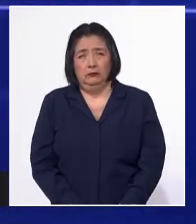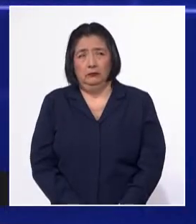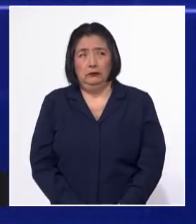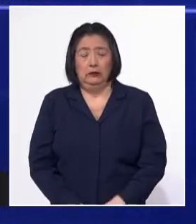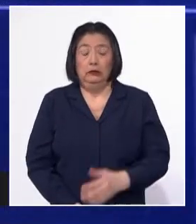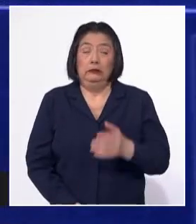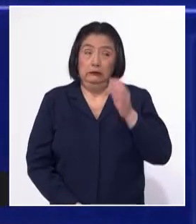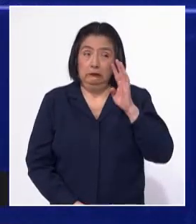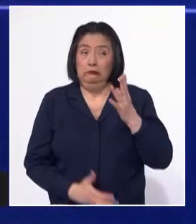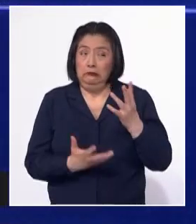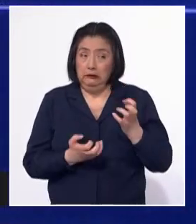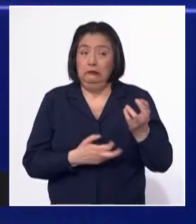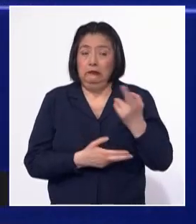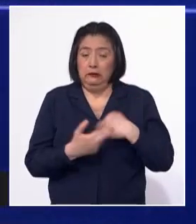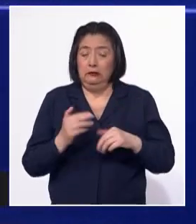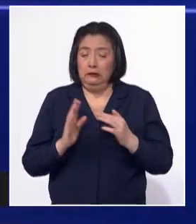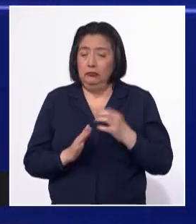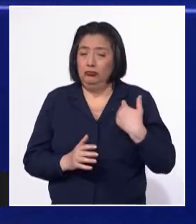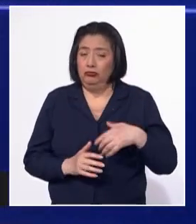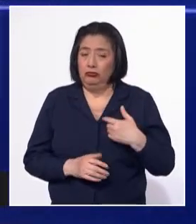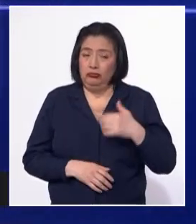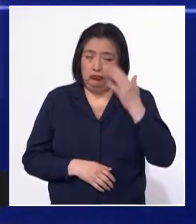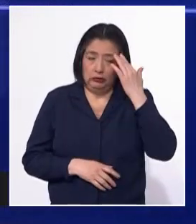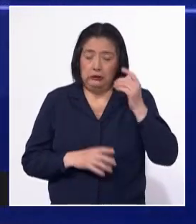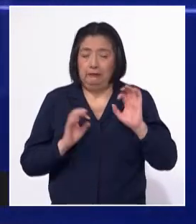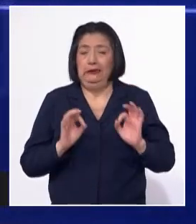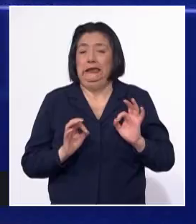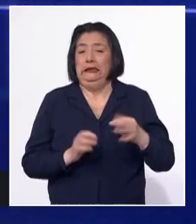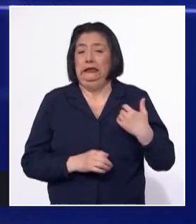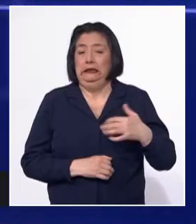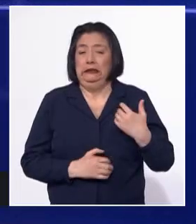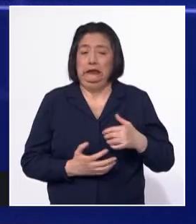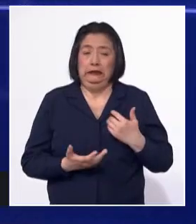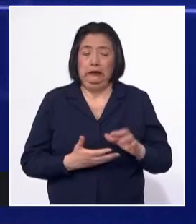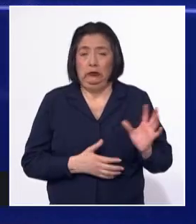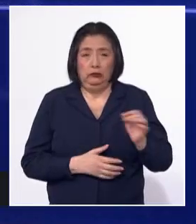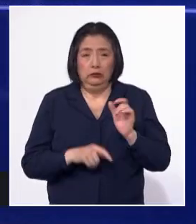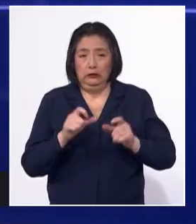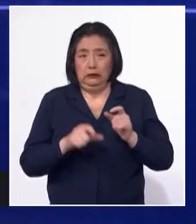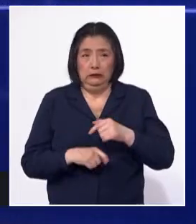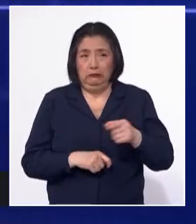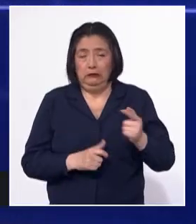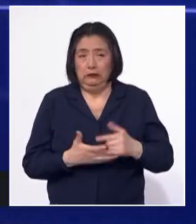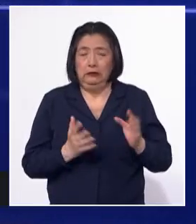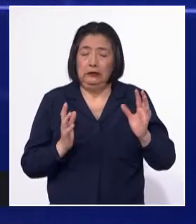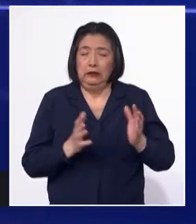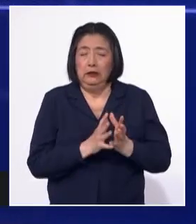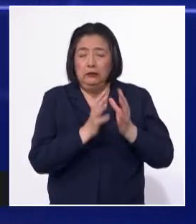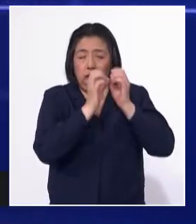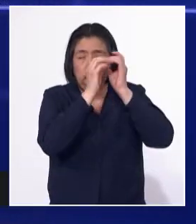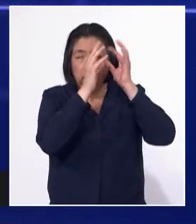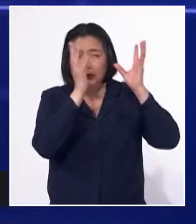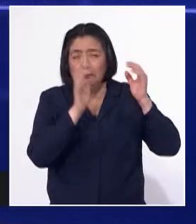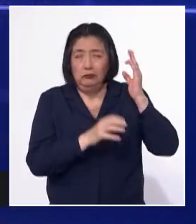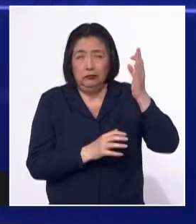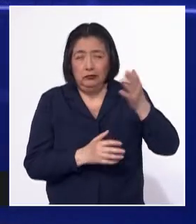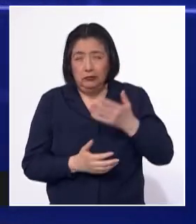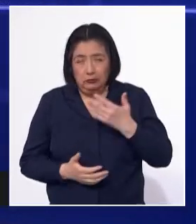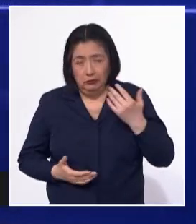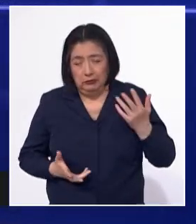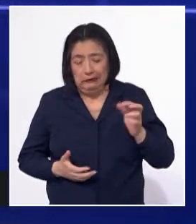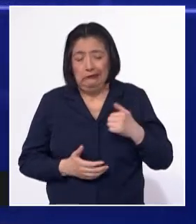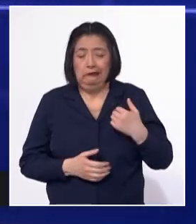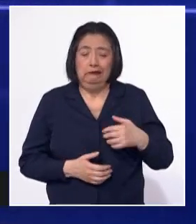Dios quiera pueda regresar a casa. Sabemos los peligros a los que se exponen todas estas personas que, soñando con un futuro